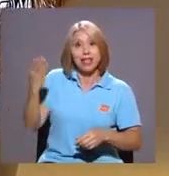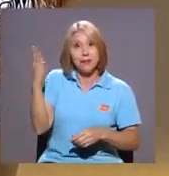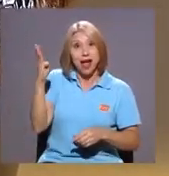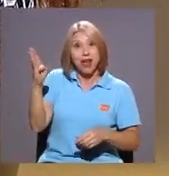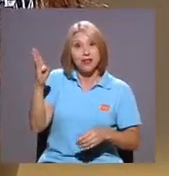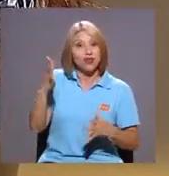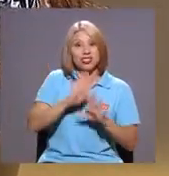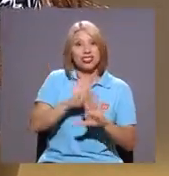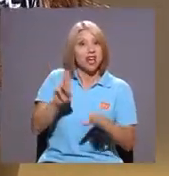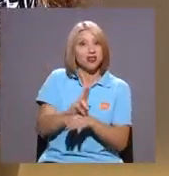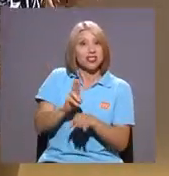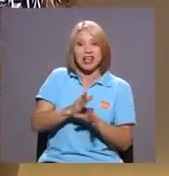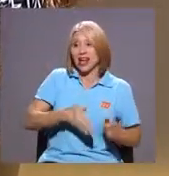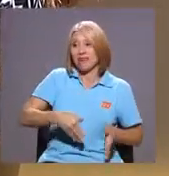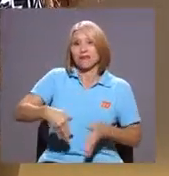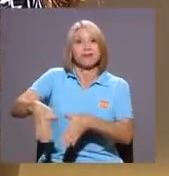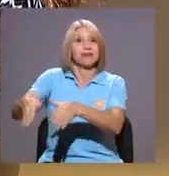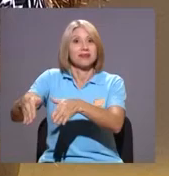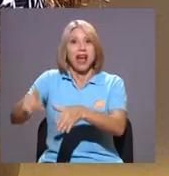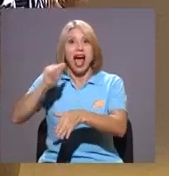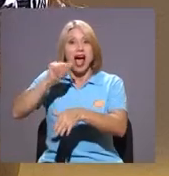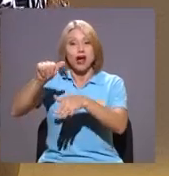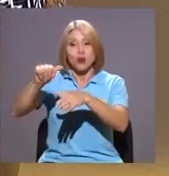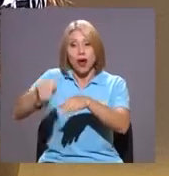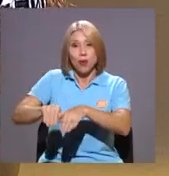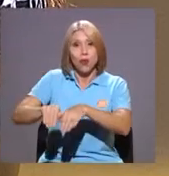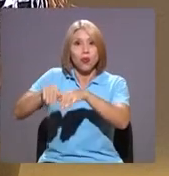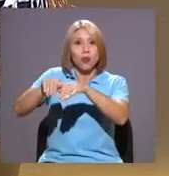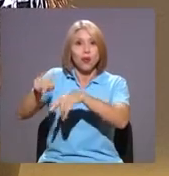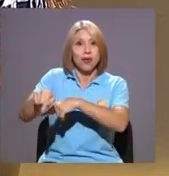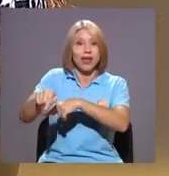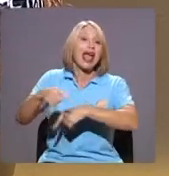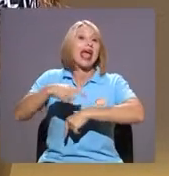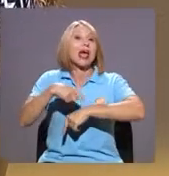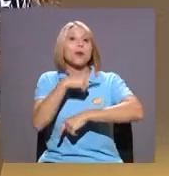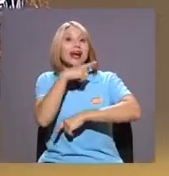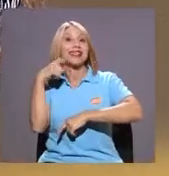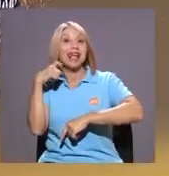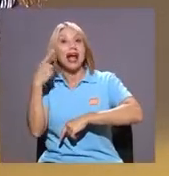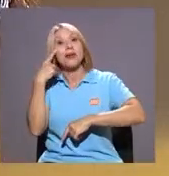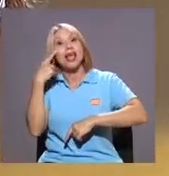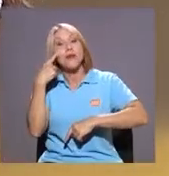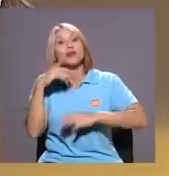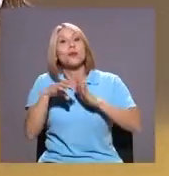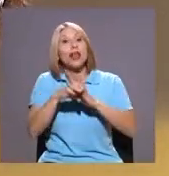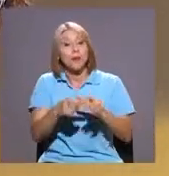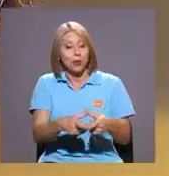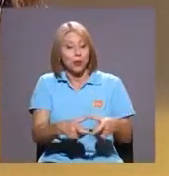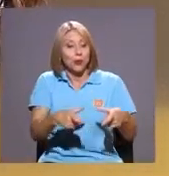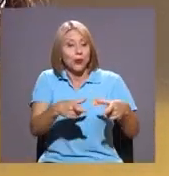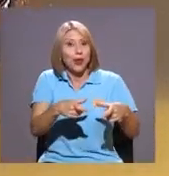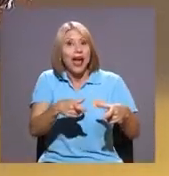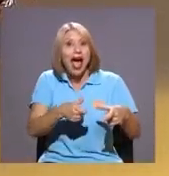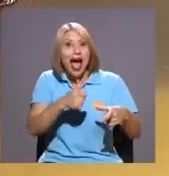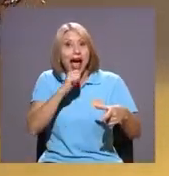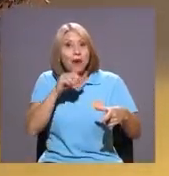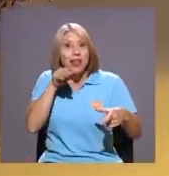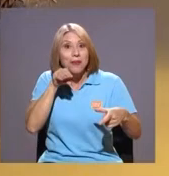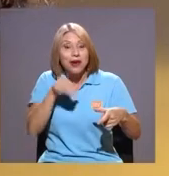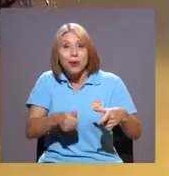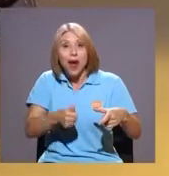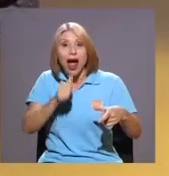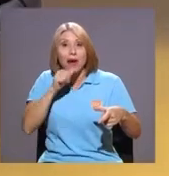agua. Claro. En la época seca, veíamos bebederos de animales. El agüita del perro, el agüita que le dejan al gato, si no se estaba